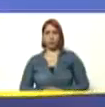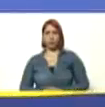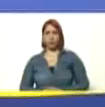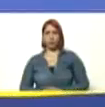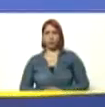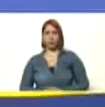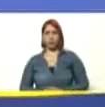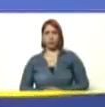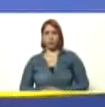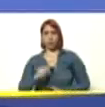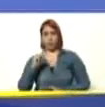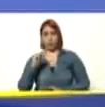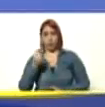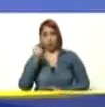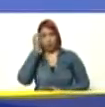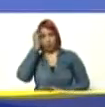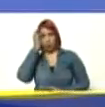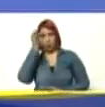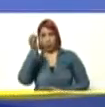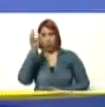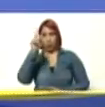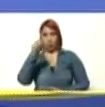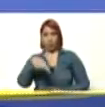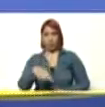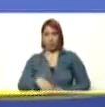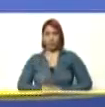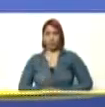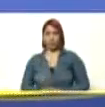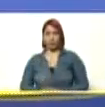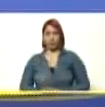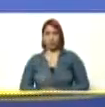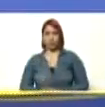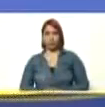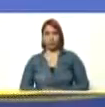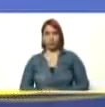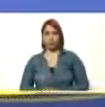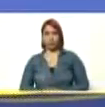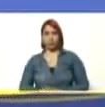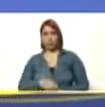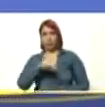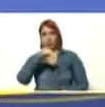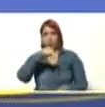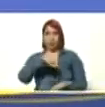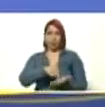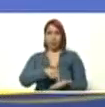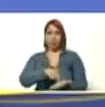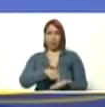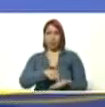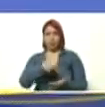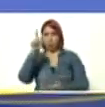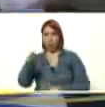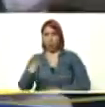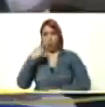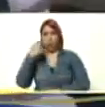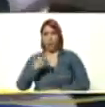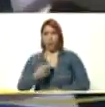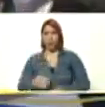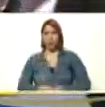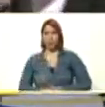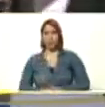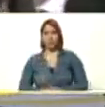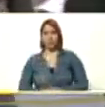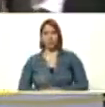Y el primer consejero también de Irán, Majid Farahani.